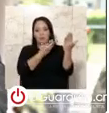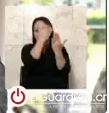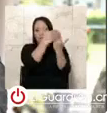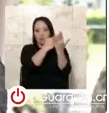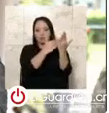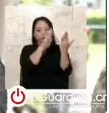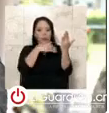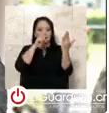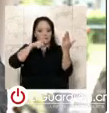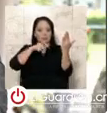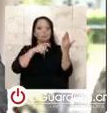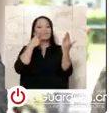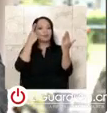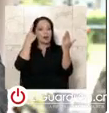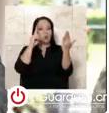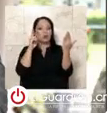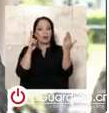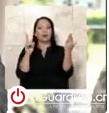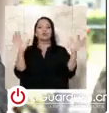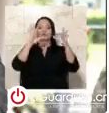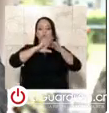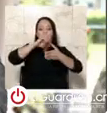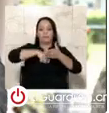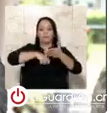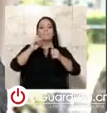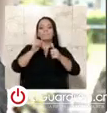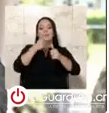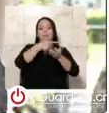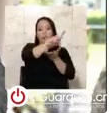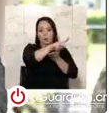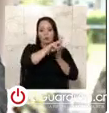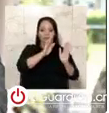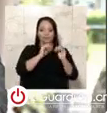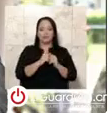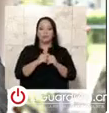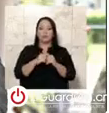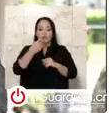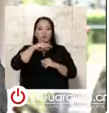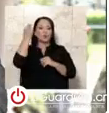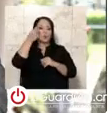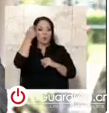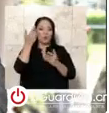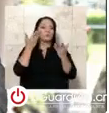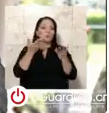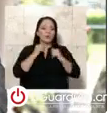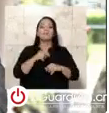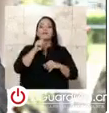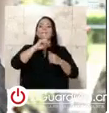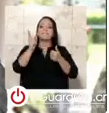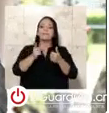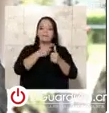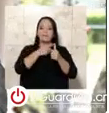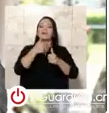que requerimos para poder suscribir el primer convenio de pago. Desde el punto de vista del gobierno, este ha sido el primero